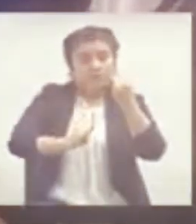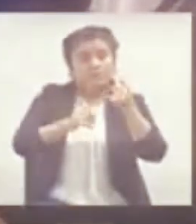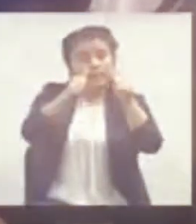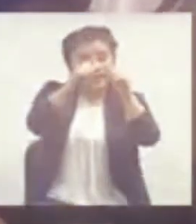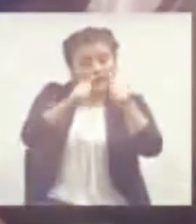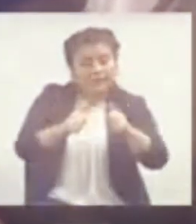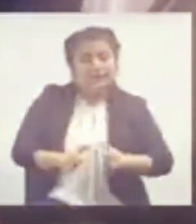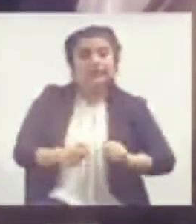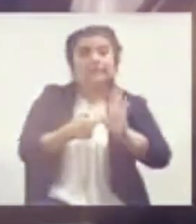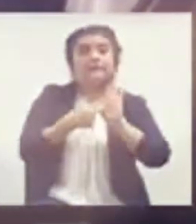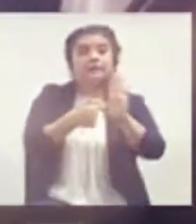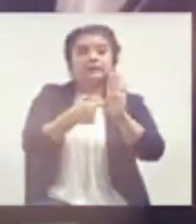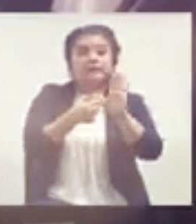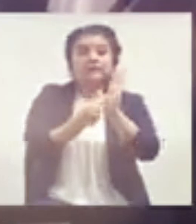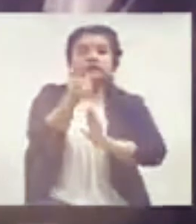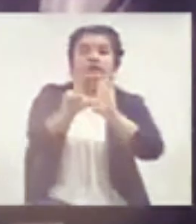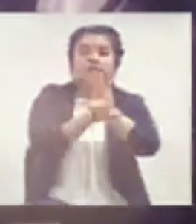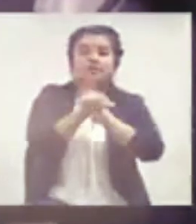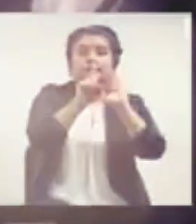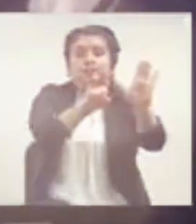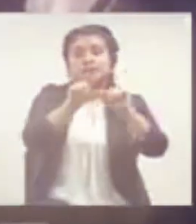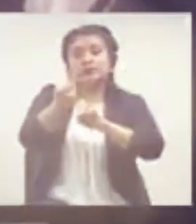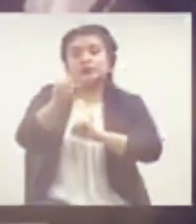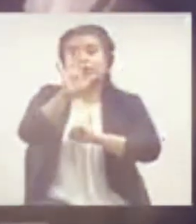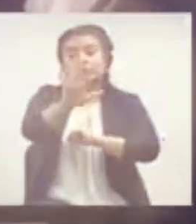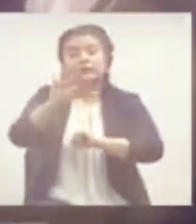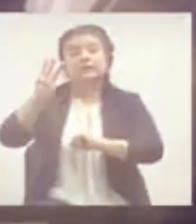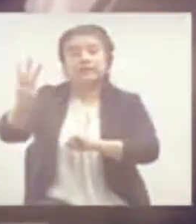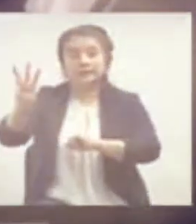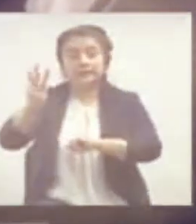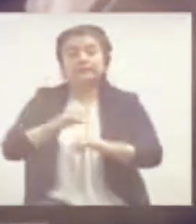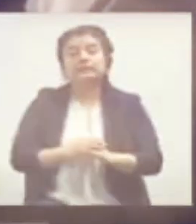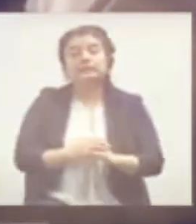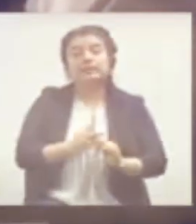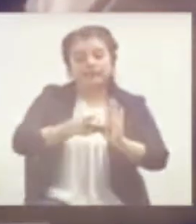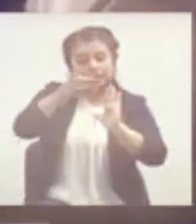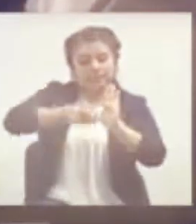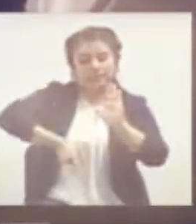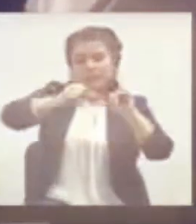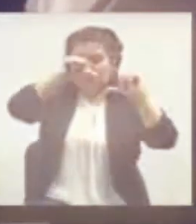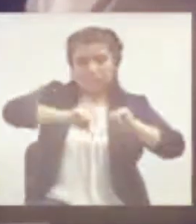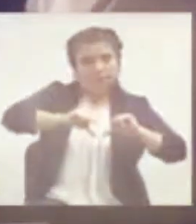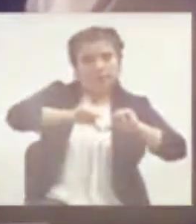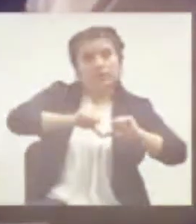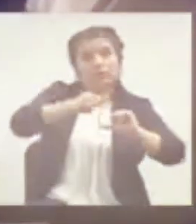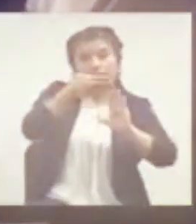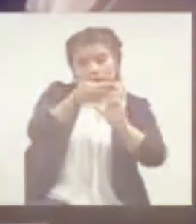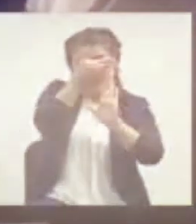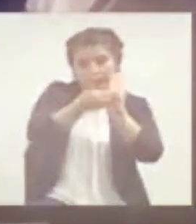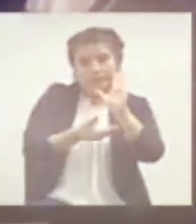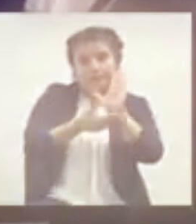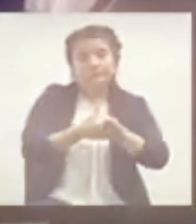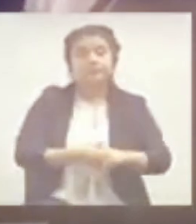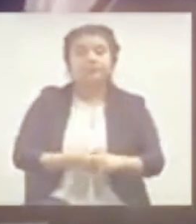análisis y la presentación de la iniciativa 6153 dando un dictamen desfavorable de la misma.